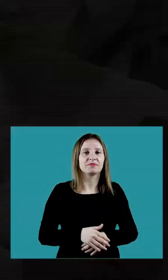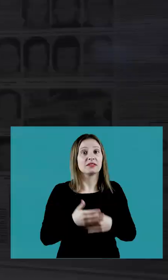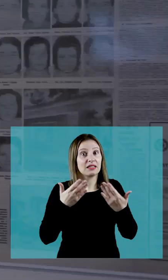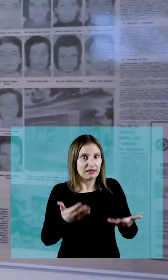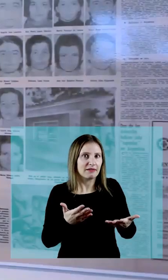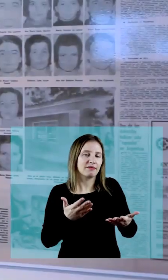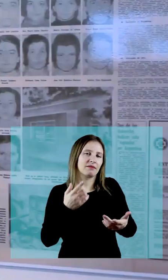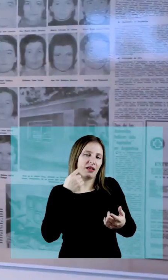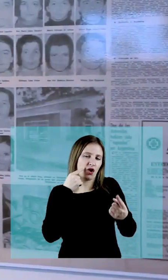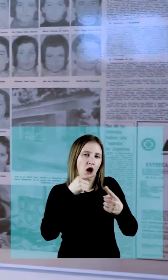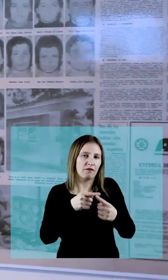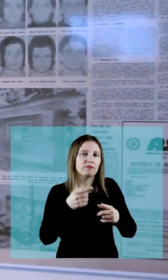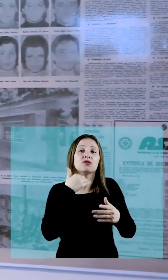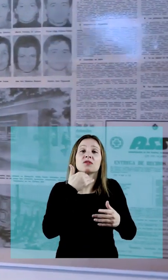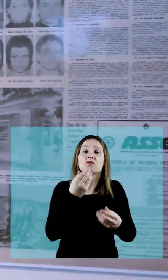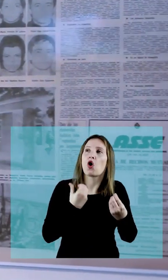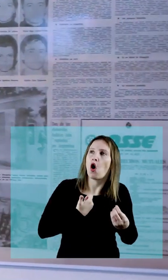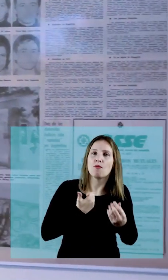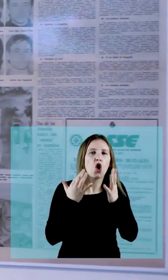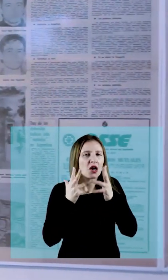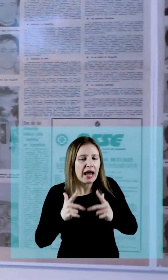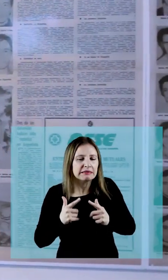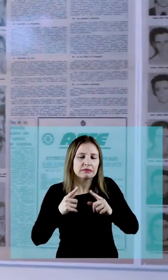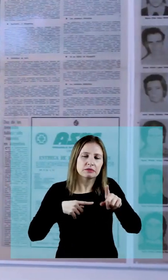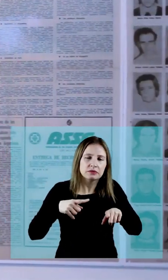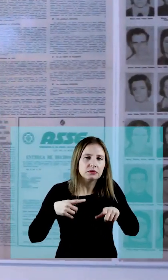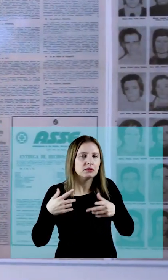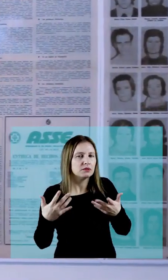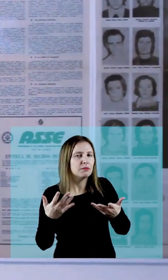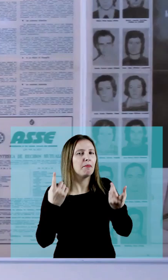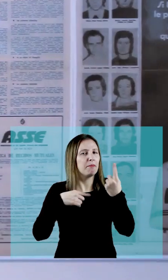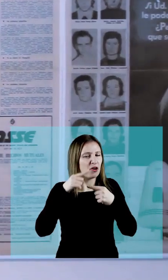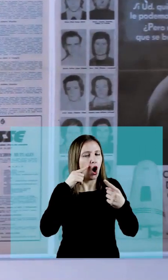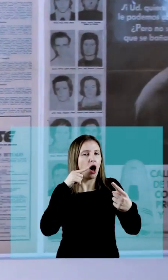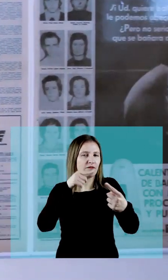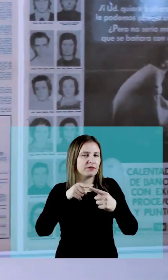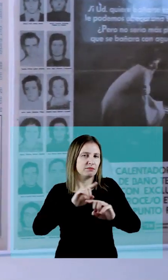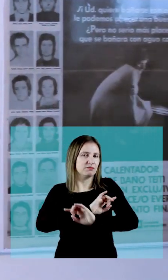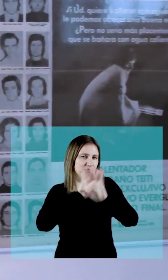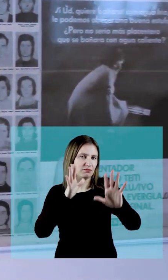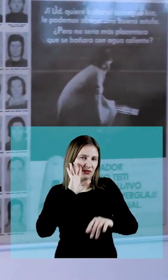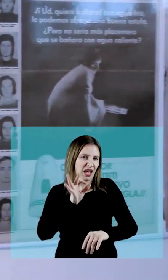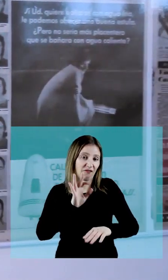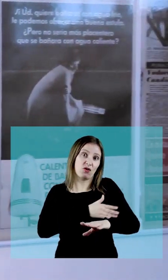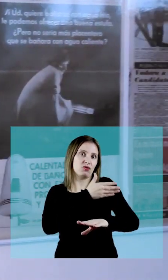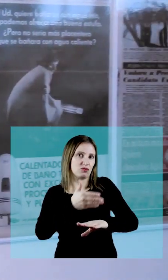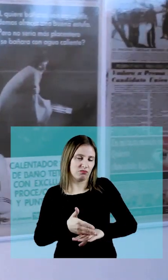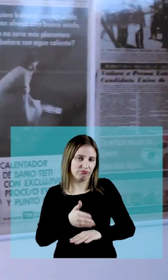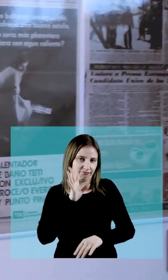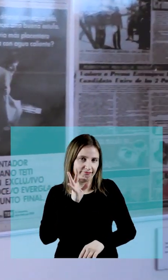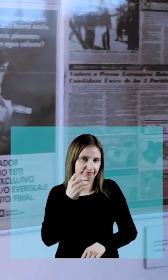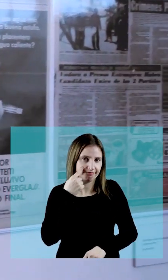sepamos cómo se organizó el operativo, pero sí lo conocemos por sus objetivos y por sus consecuencias. Junto con